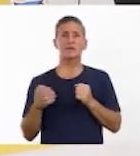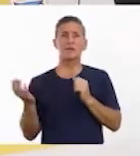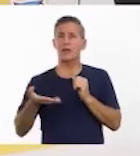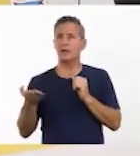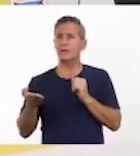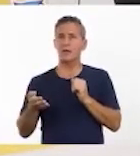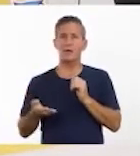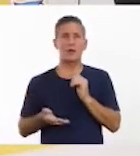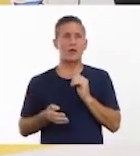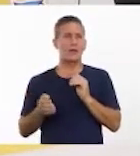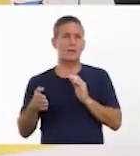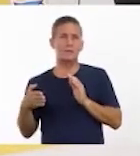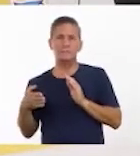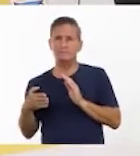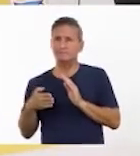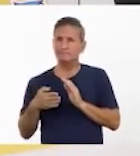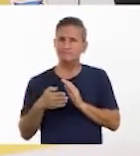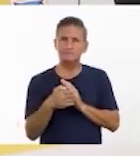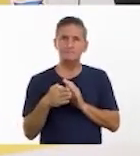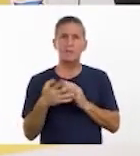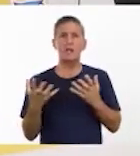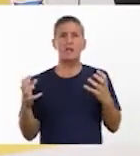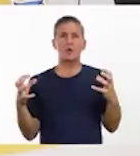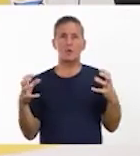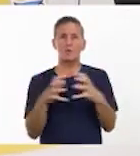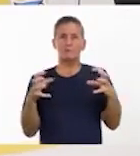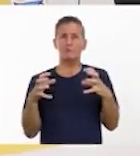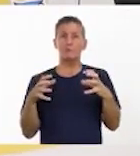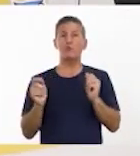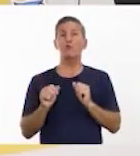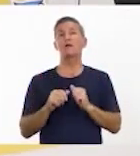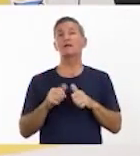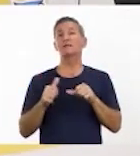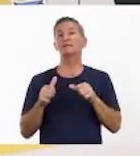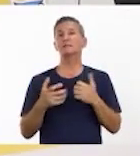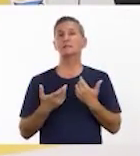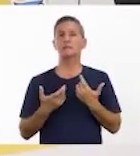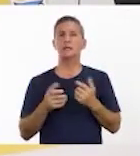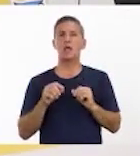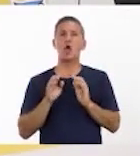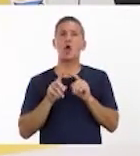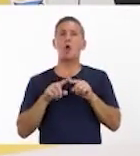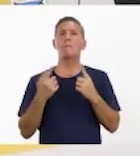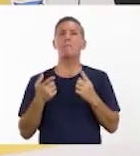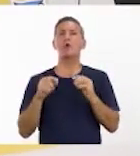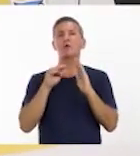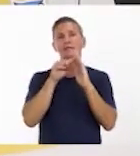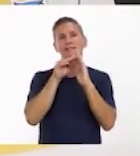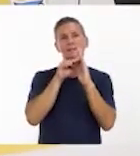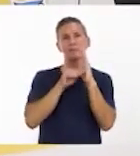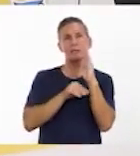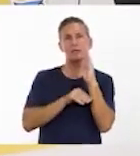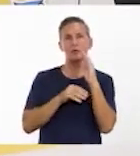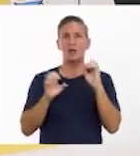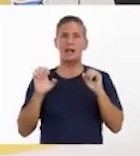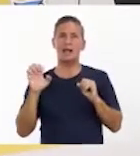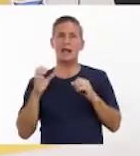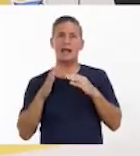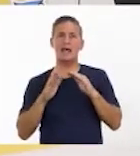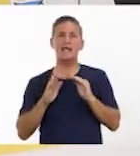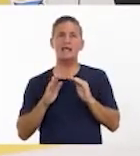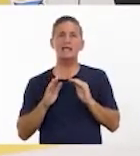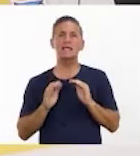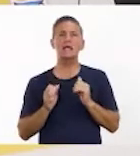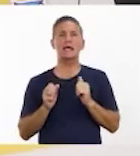que aceleran la velocidad de una reacción. ¿Por qué motivo? Porque disminuyen la energía de activación.